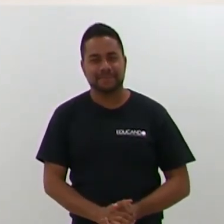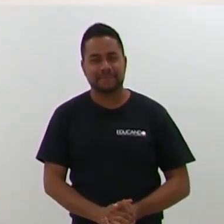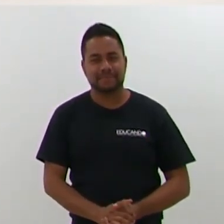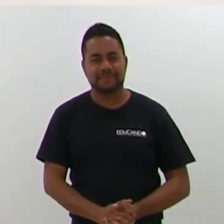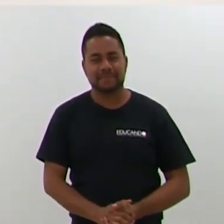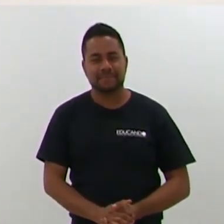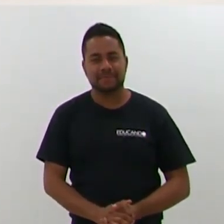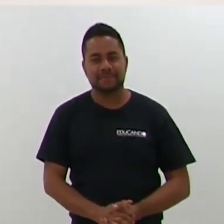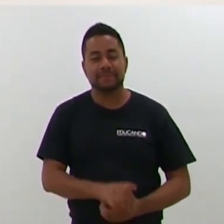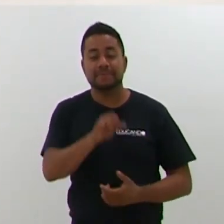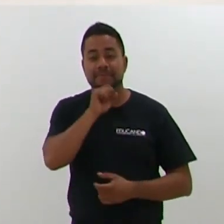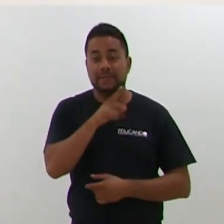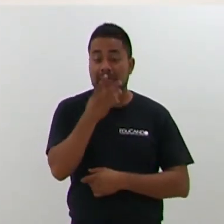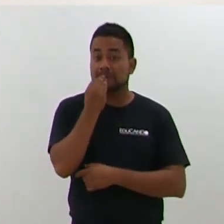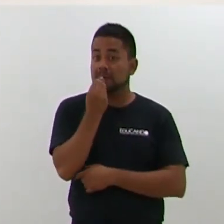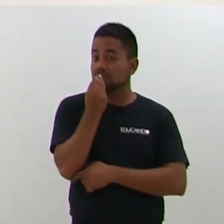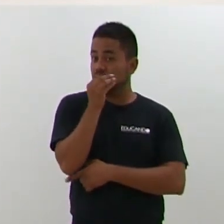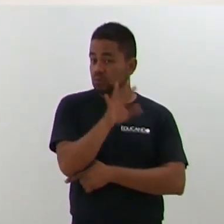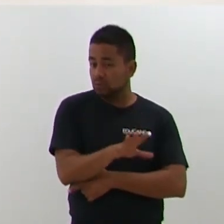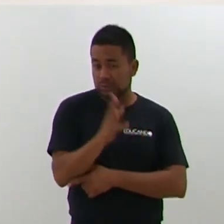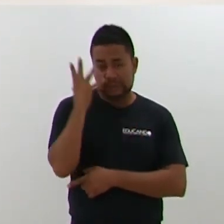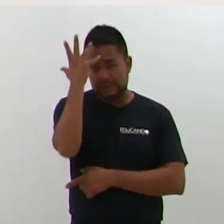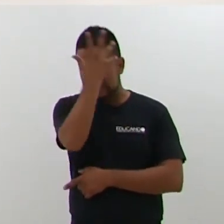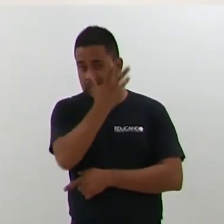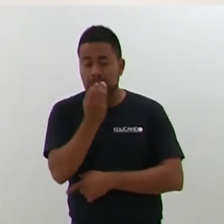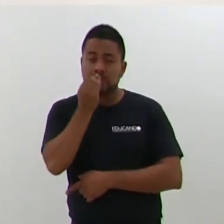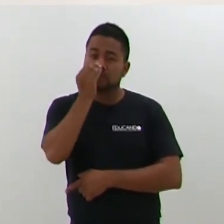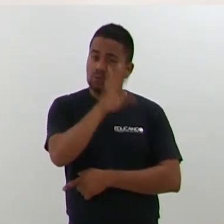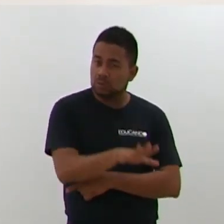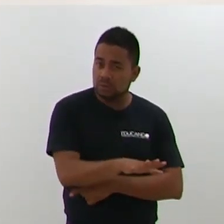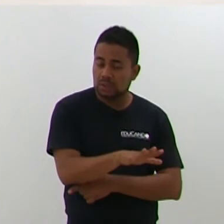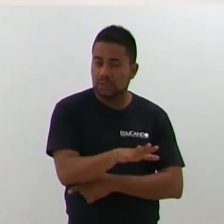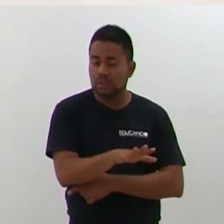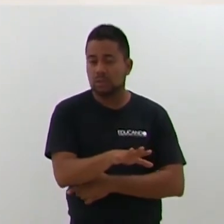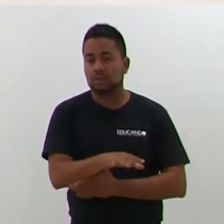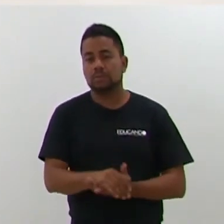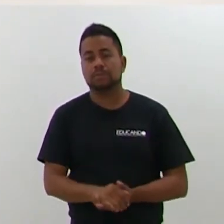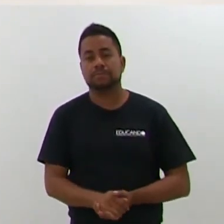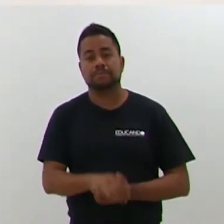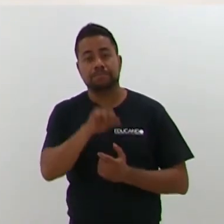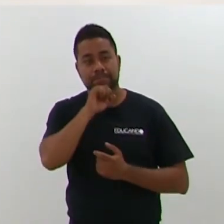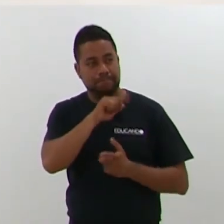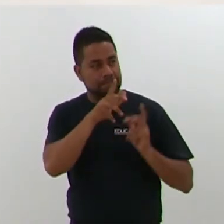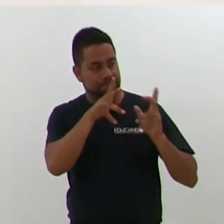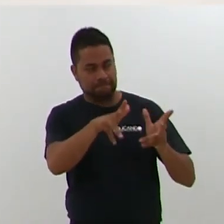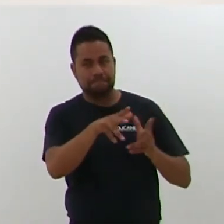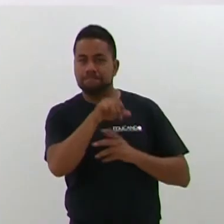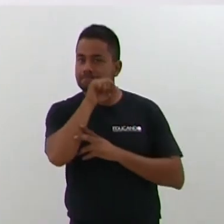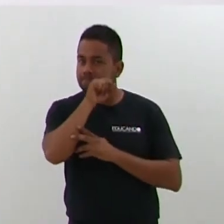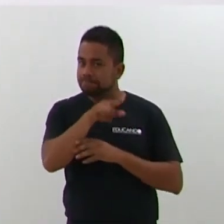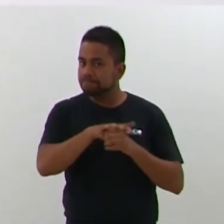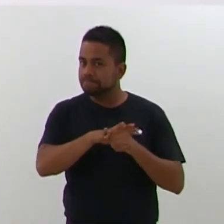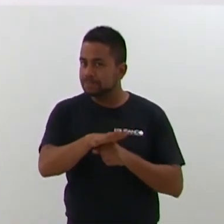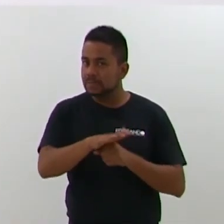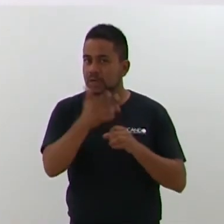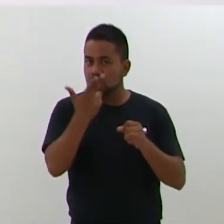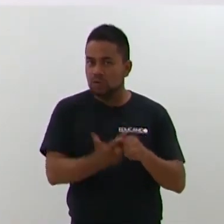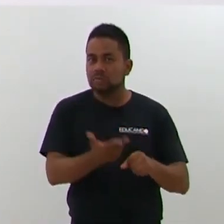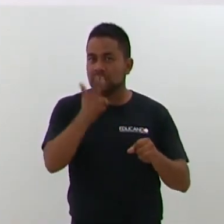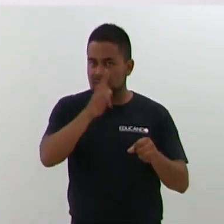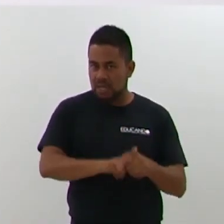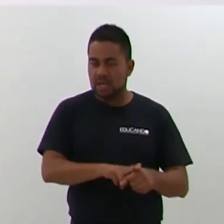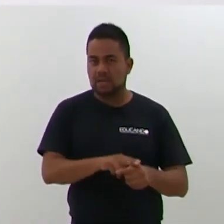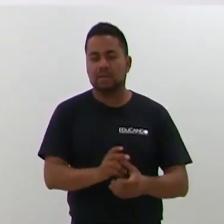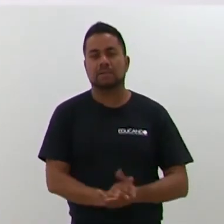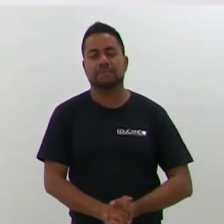a hermosa, también está bien escrita. Encontramos hospital,